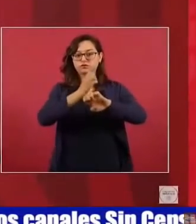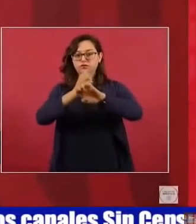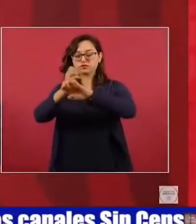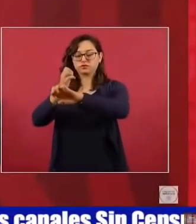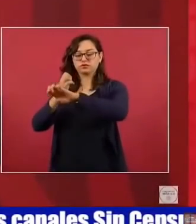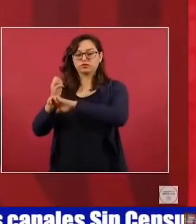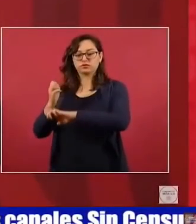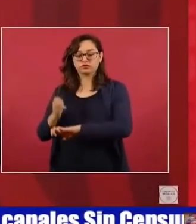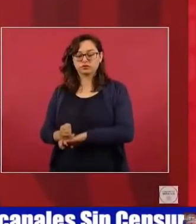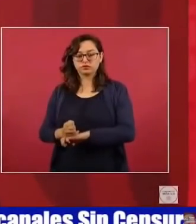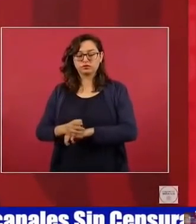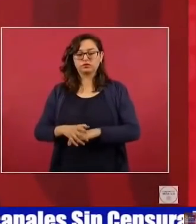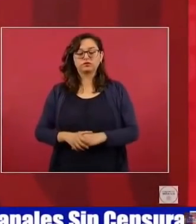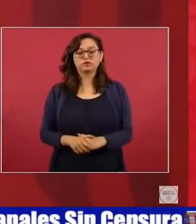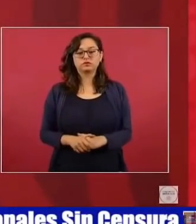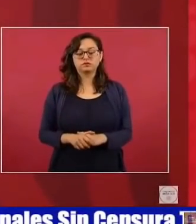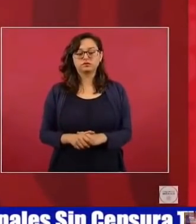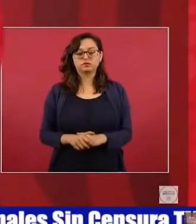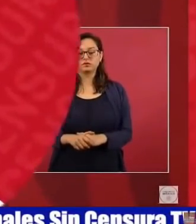mañanera.